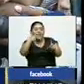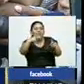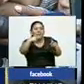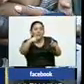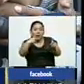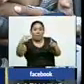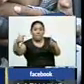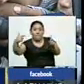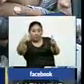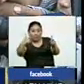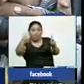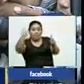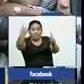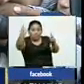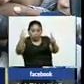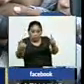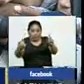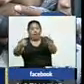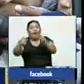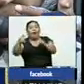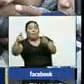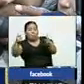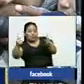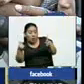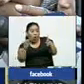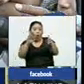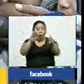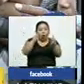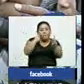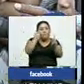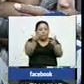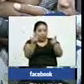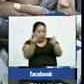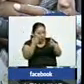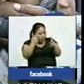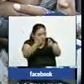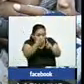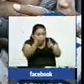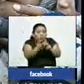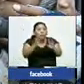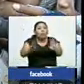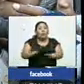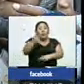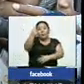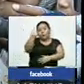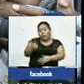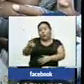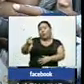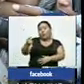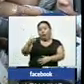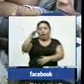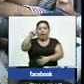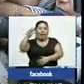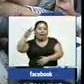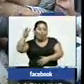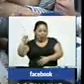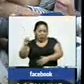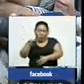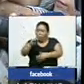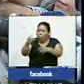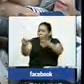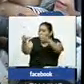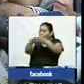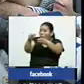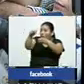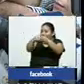arma por un agente del CAN y la deducción de responsabilidades que estamos pidiendo, ya que el agente, todo cuerpo de agentes metropolitanos de